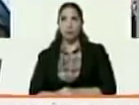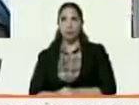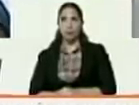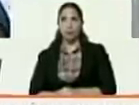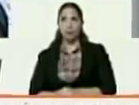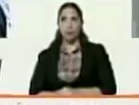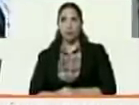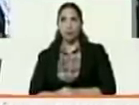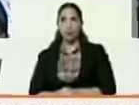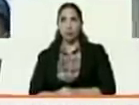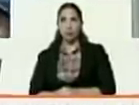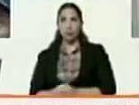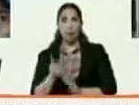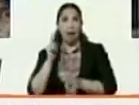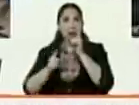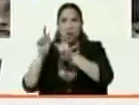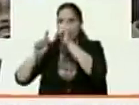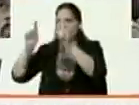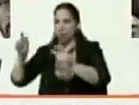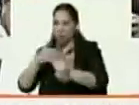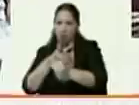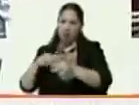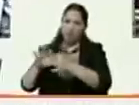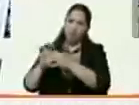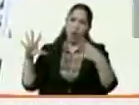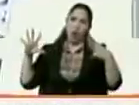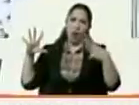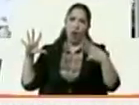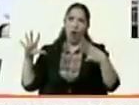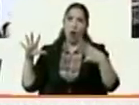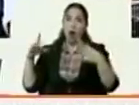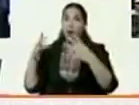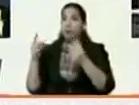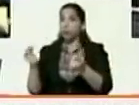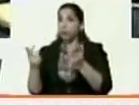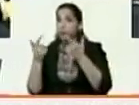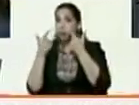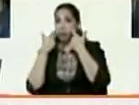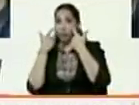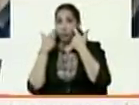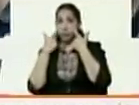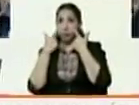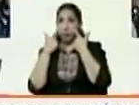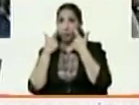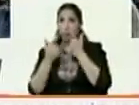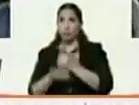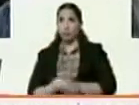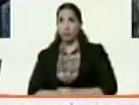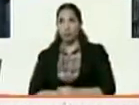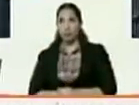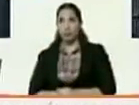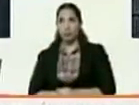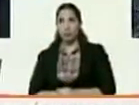Por ahí andan algunos tratando de dividir. Mosca, con los mensajes, Mosca.